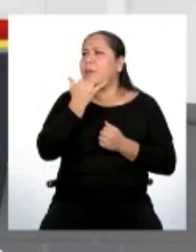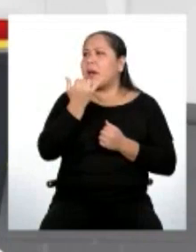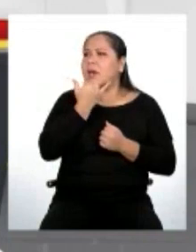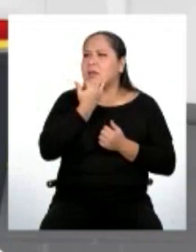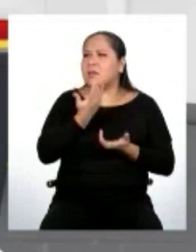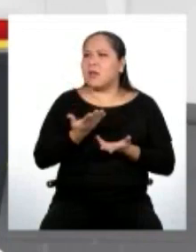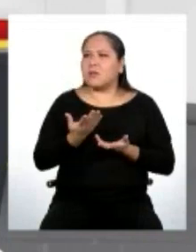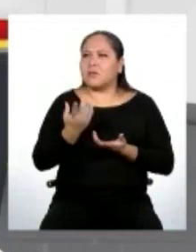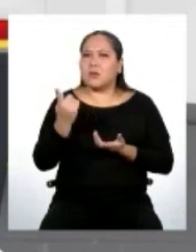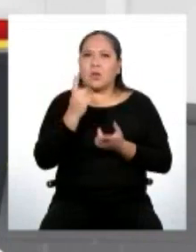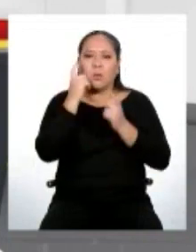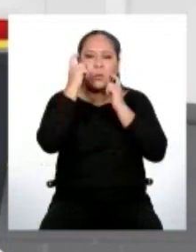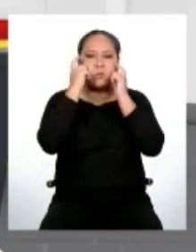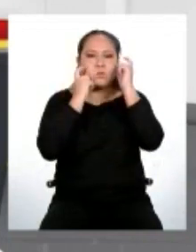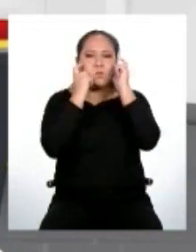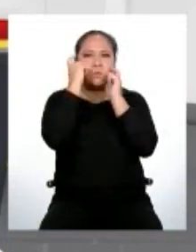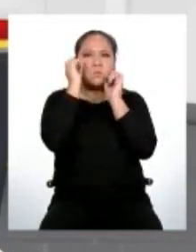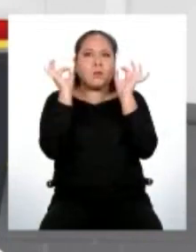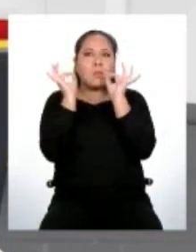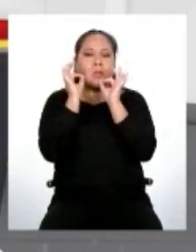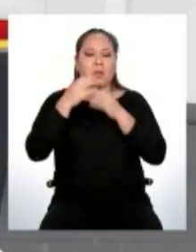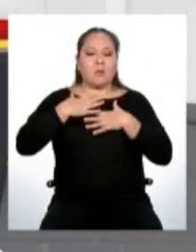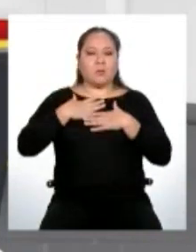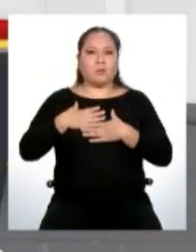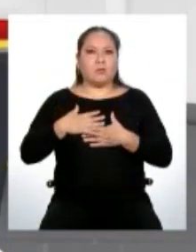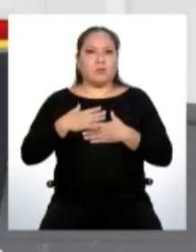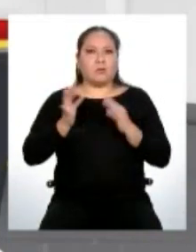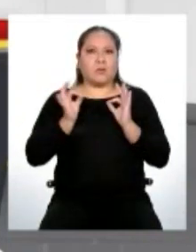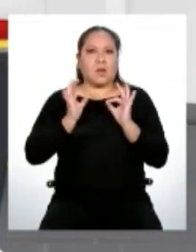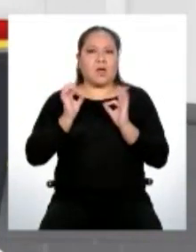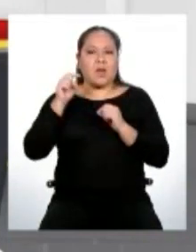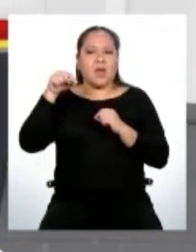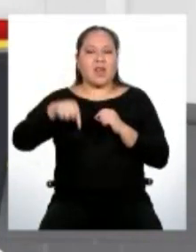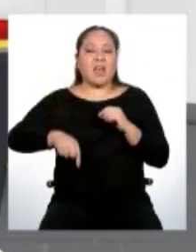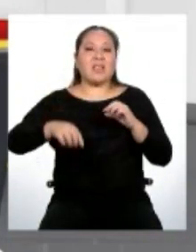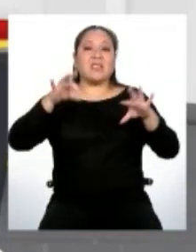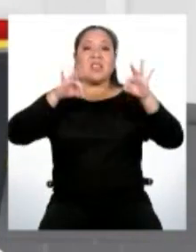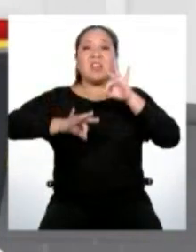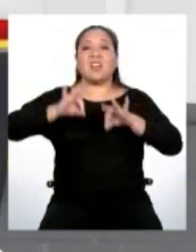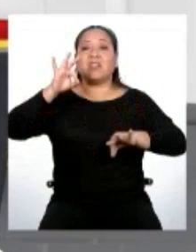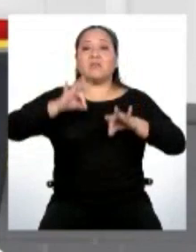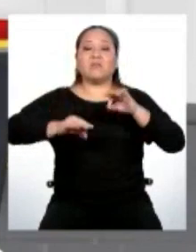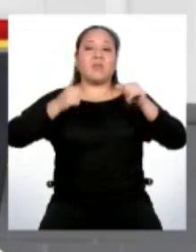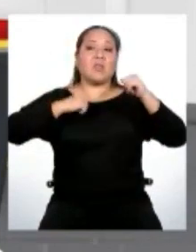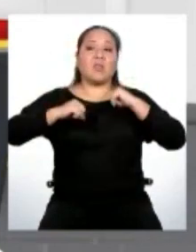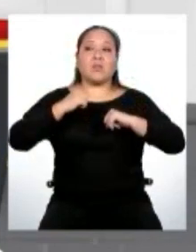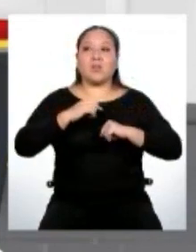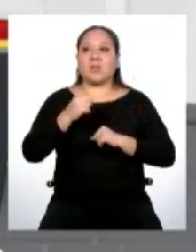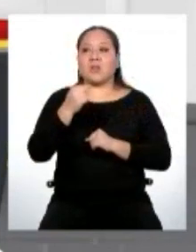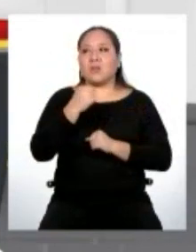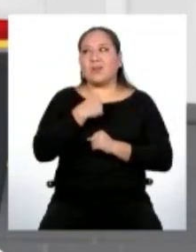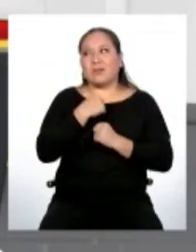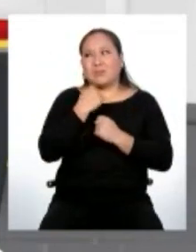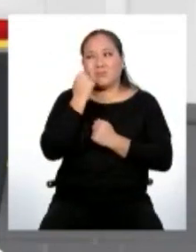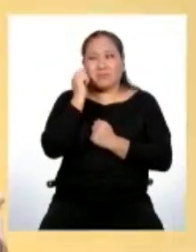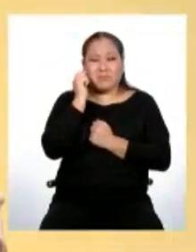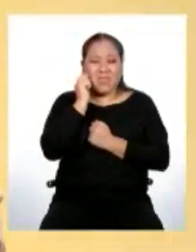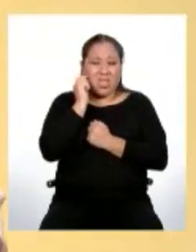hago ningún gesto ni movimiento corporal en mi dramatización? Es que soy un poco